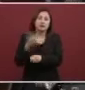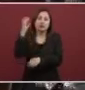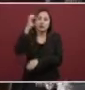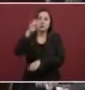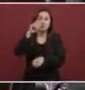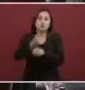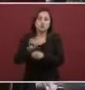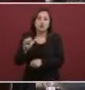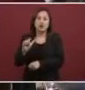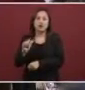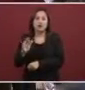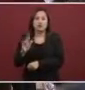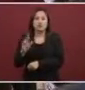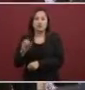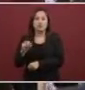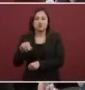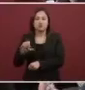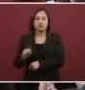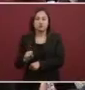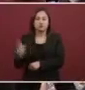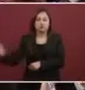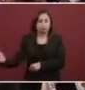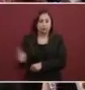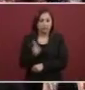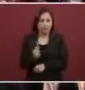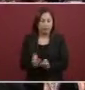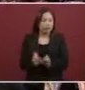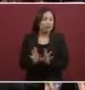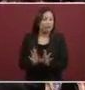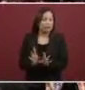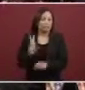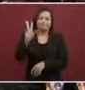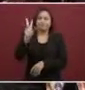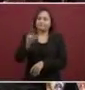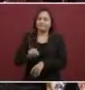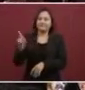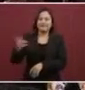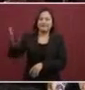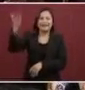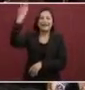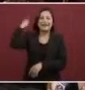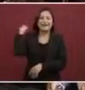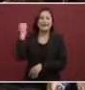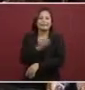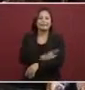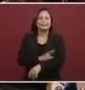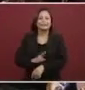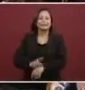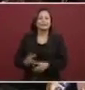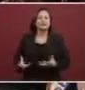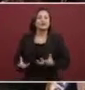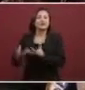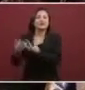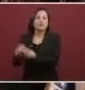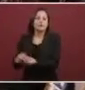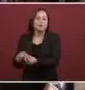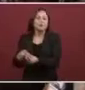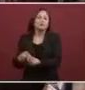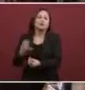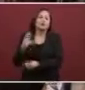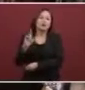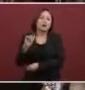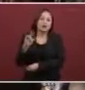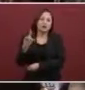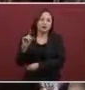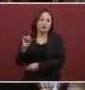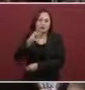que no es casualidad, sino causalidad, fue coordinador de la campaña de la doctora Claudia Sheinbaum y que quiere seguir